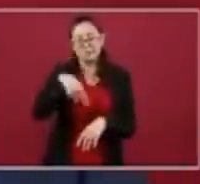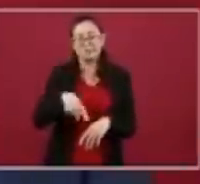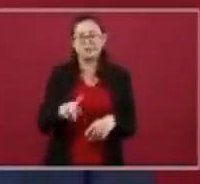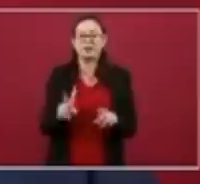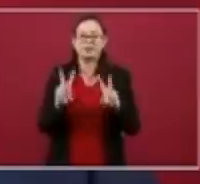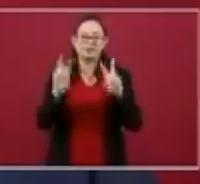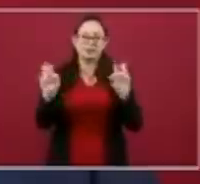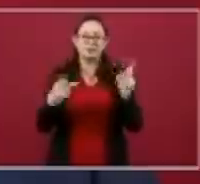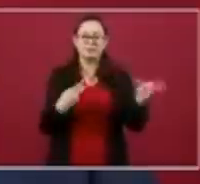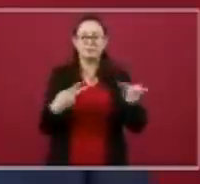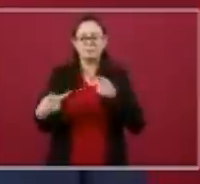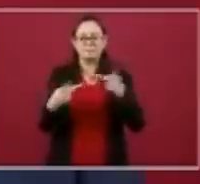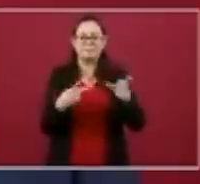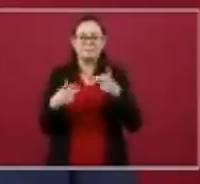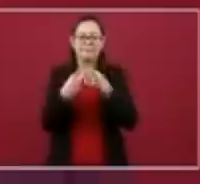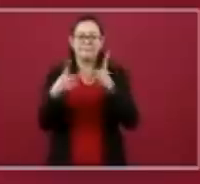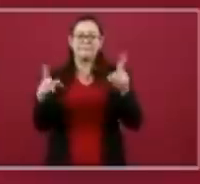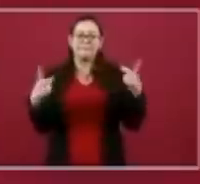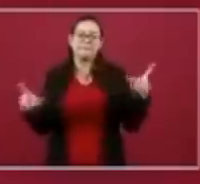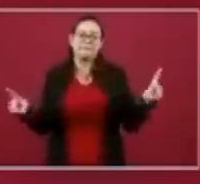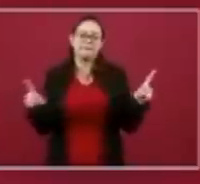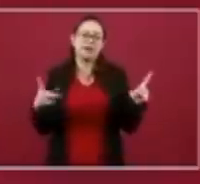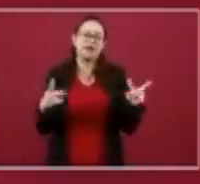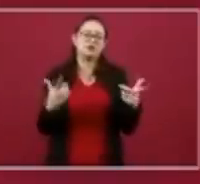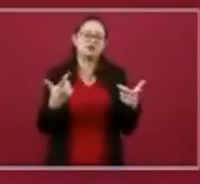de desarrollo del sur-sureste,